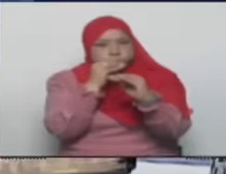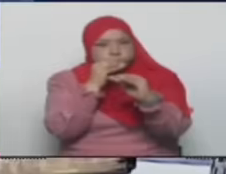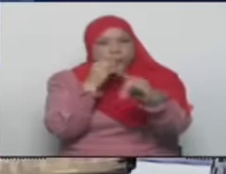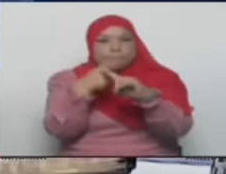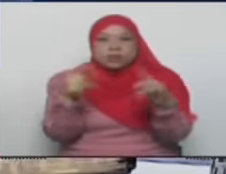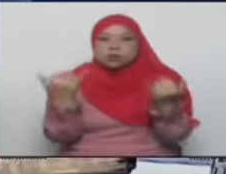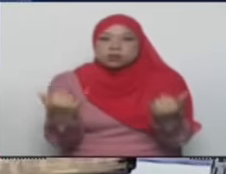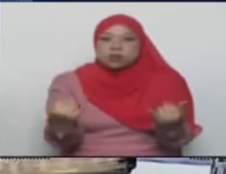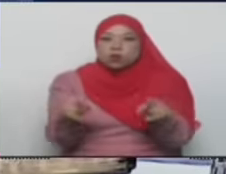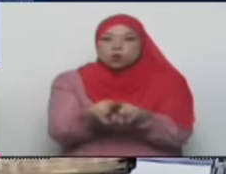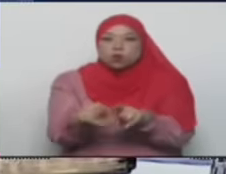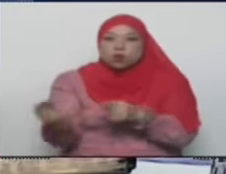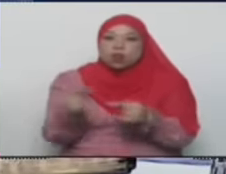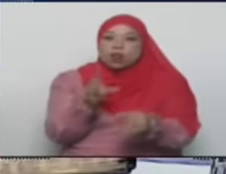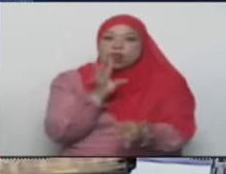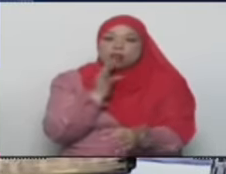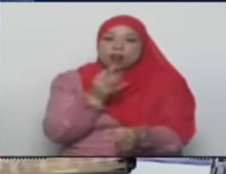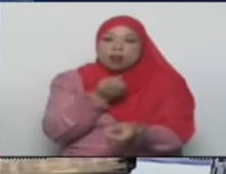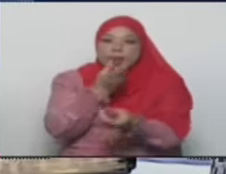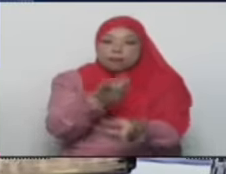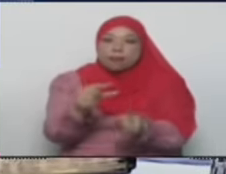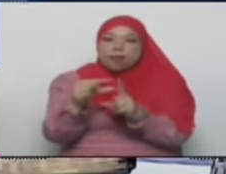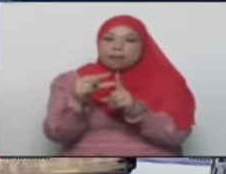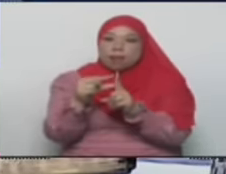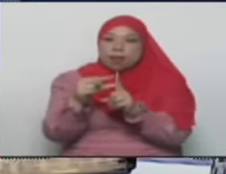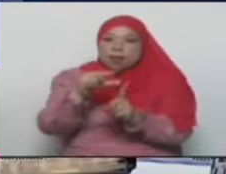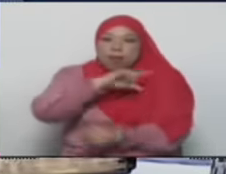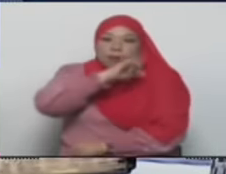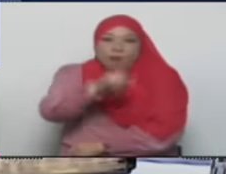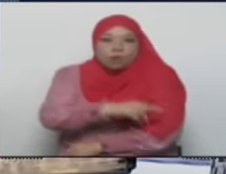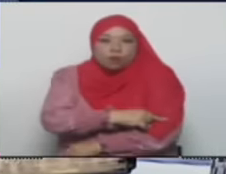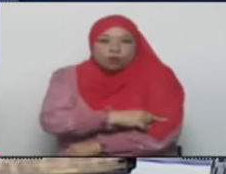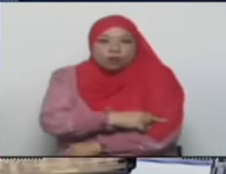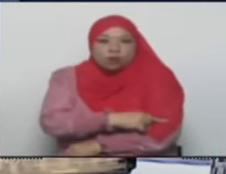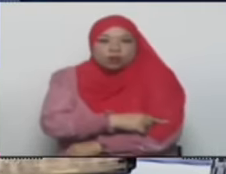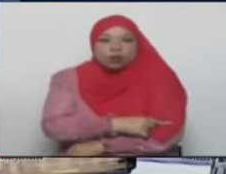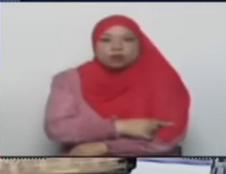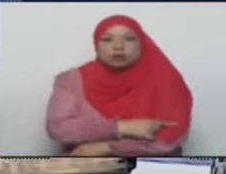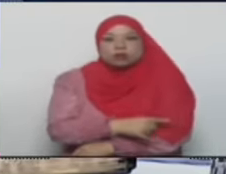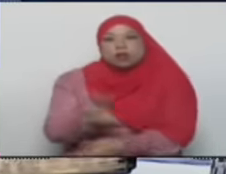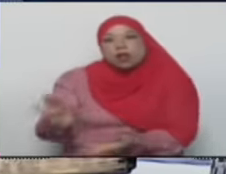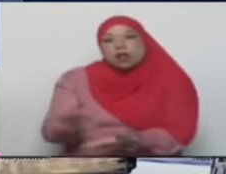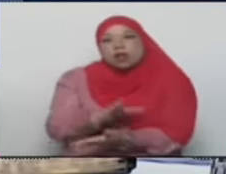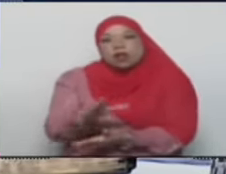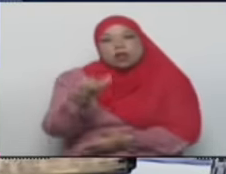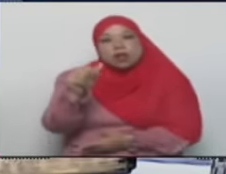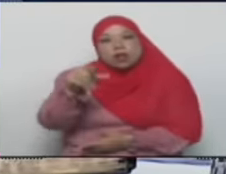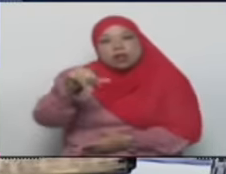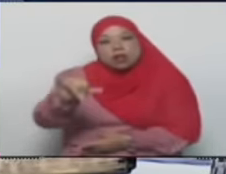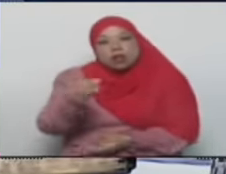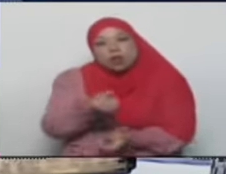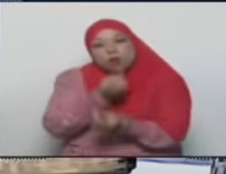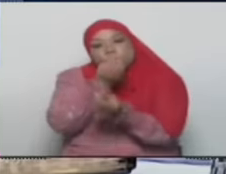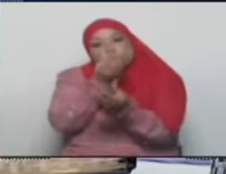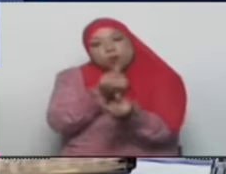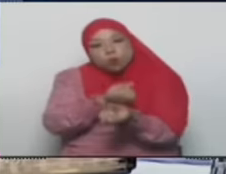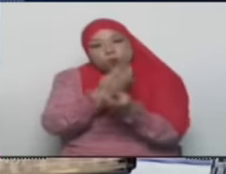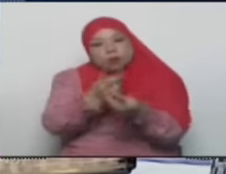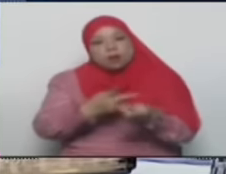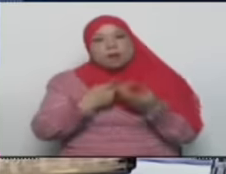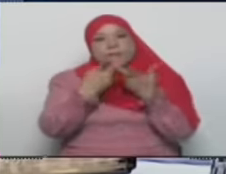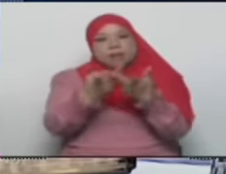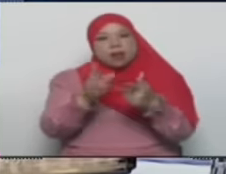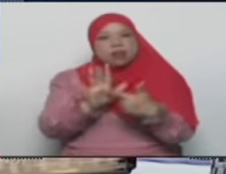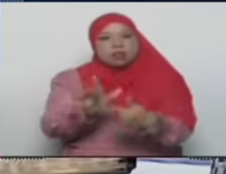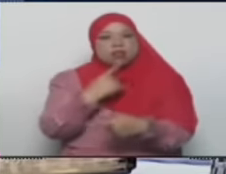la fe en la palabra. La palabra, como dice la canción de Ali, hay que echar la palabra con valentía, hay que